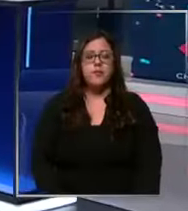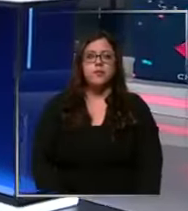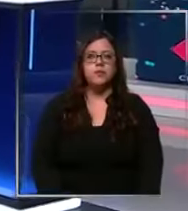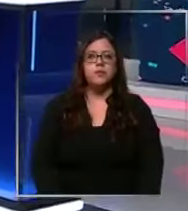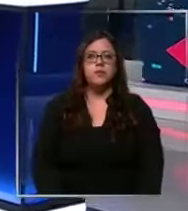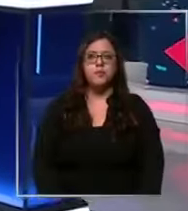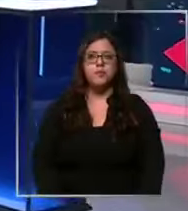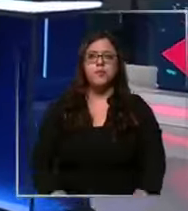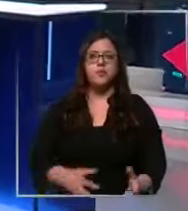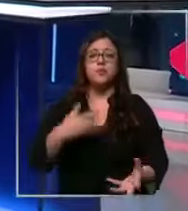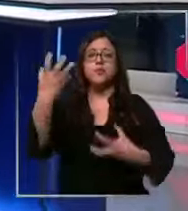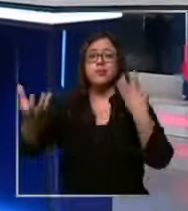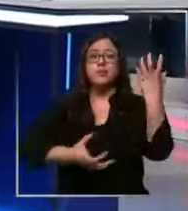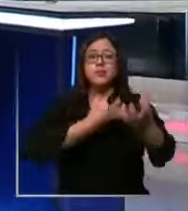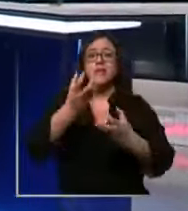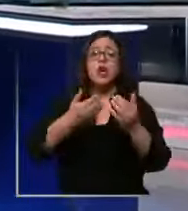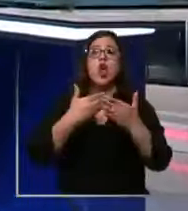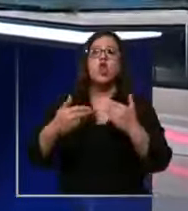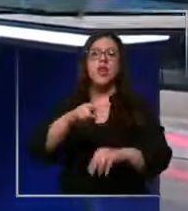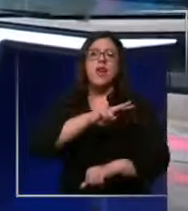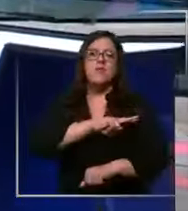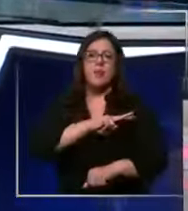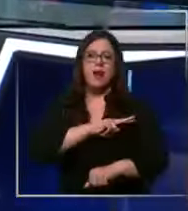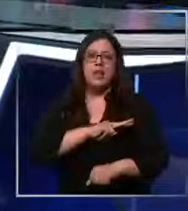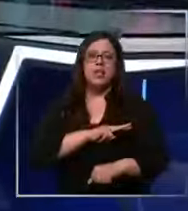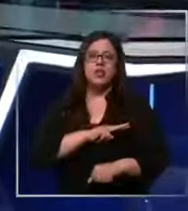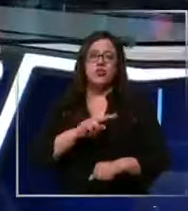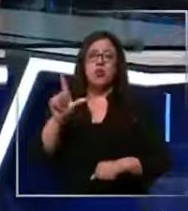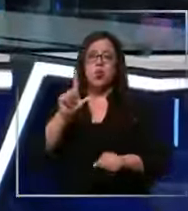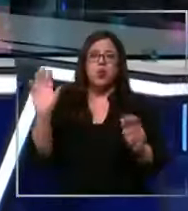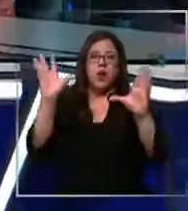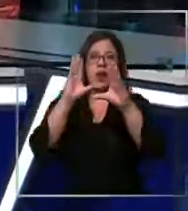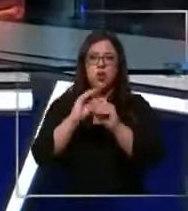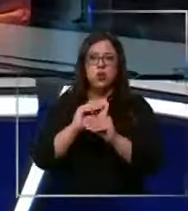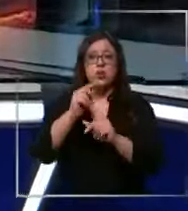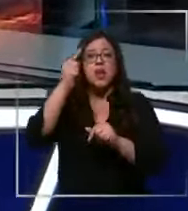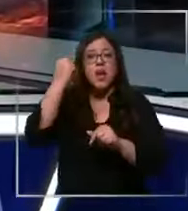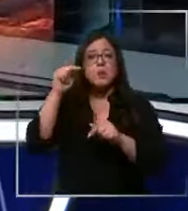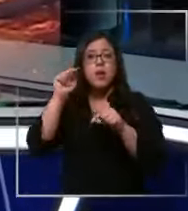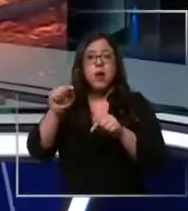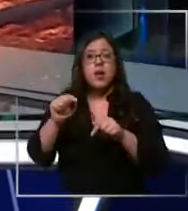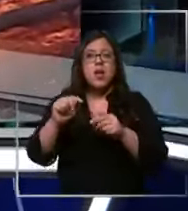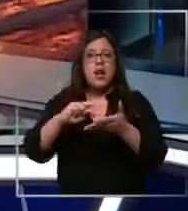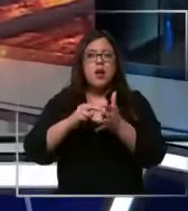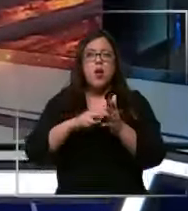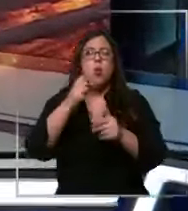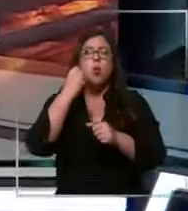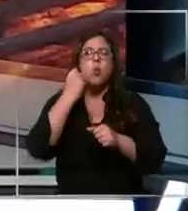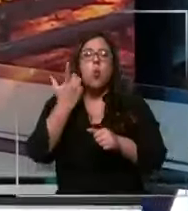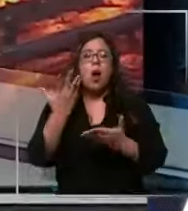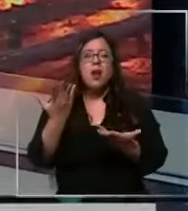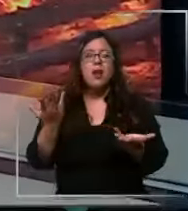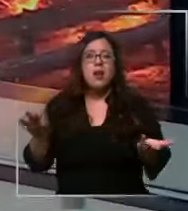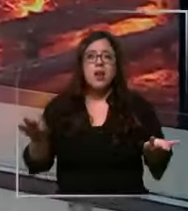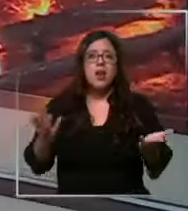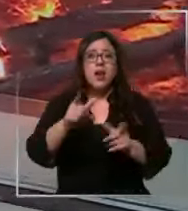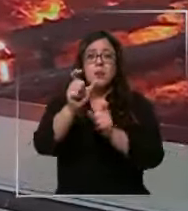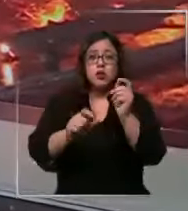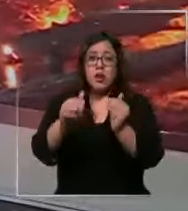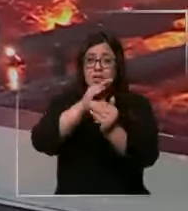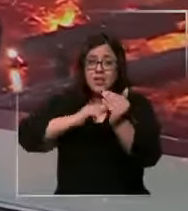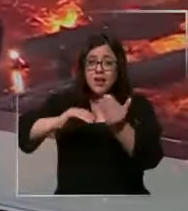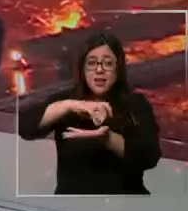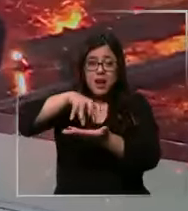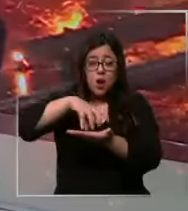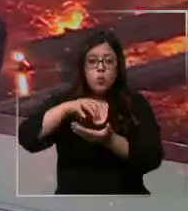Y un nuevo incendio se produjo en la ciudad de Valparaíso durante la noche de este lunes. Sin embargo, la polémica se generó después de que vecinos de la